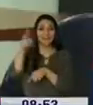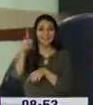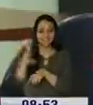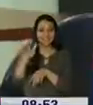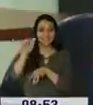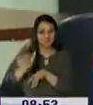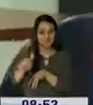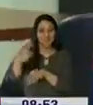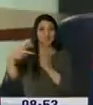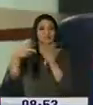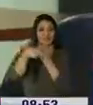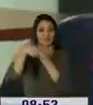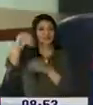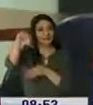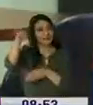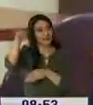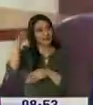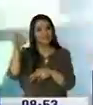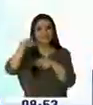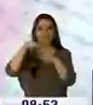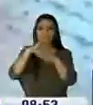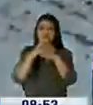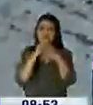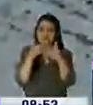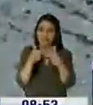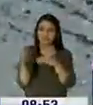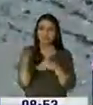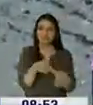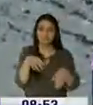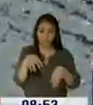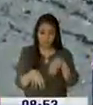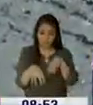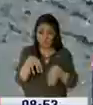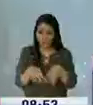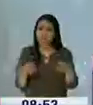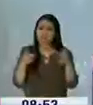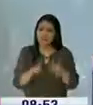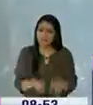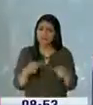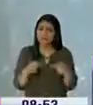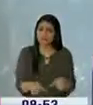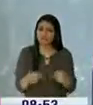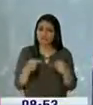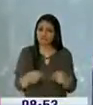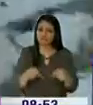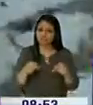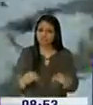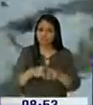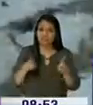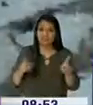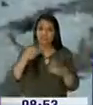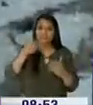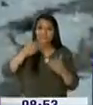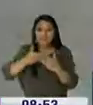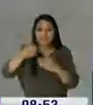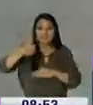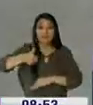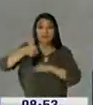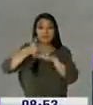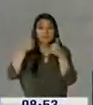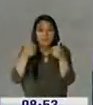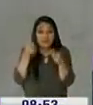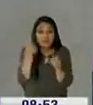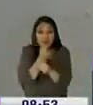a parar en ese punto de parada de bus. Los baches también han sido una constante en la ciudad, pero gracias a la intervención oportuna de las autoridades